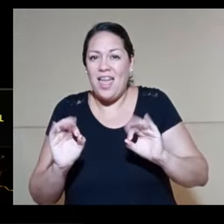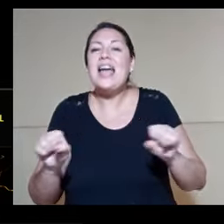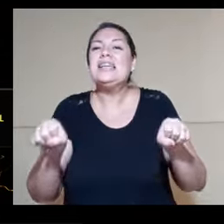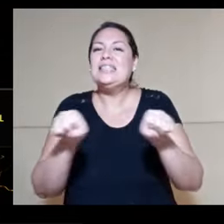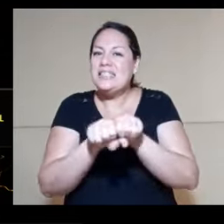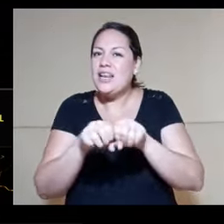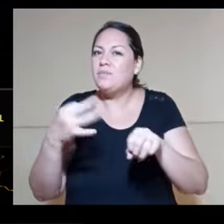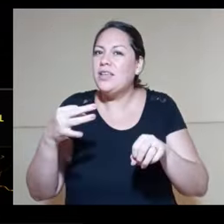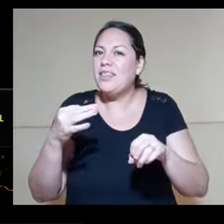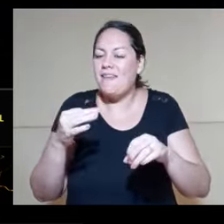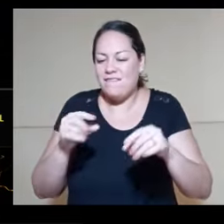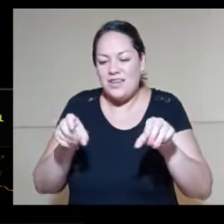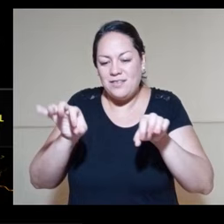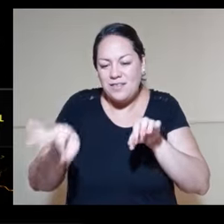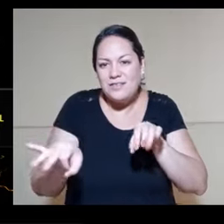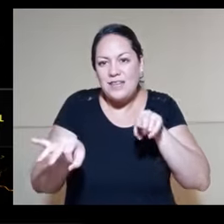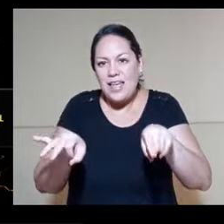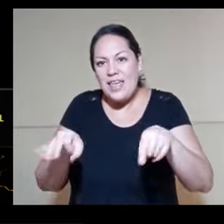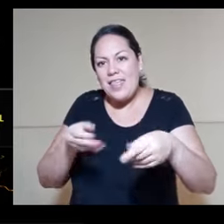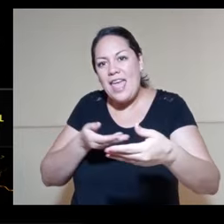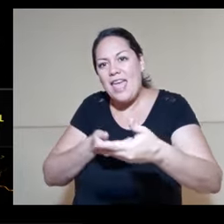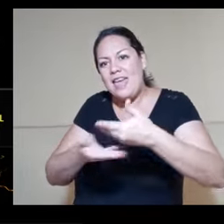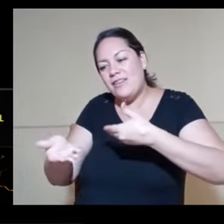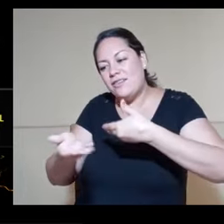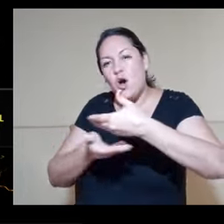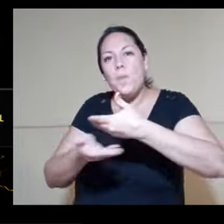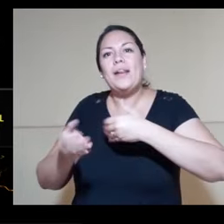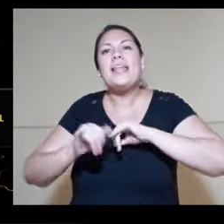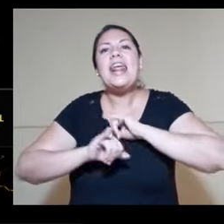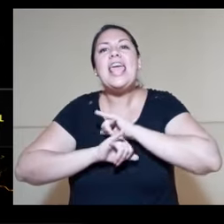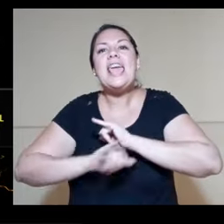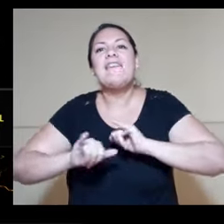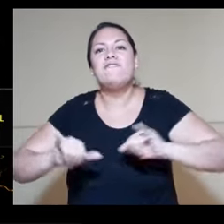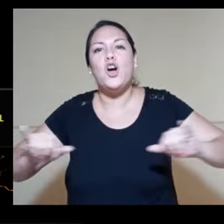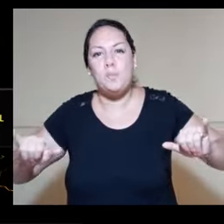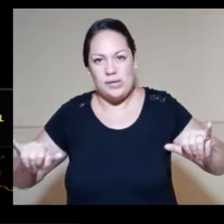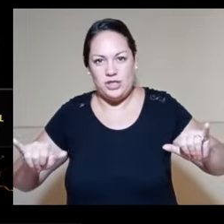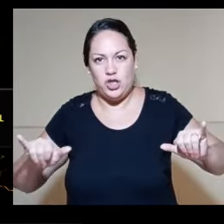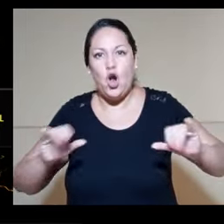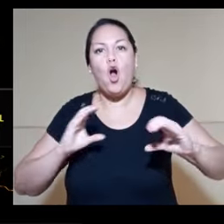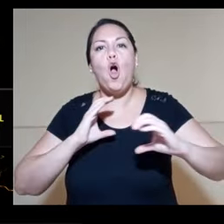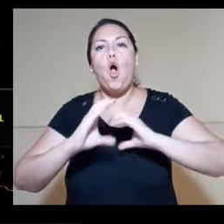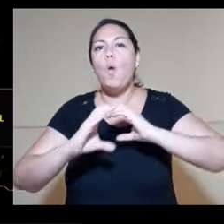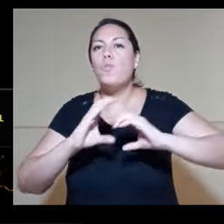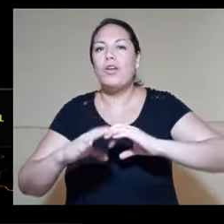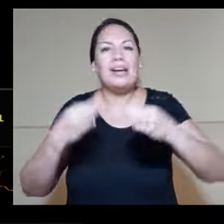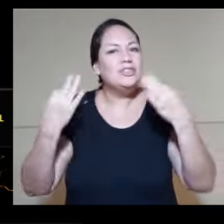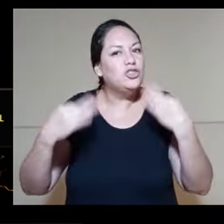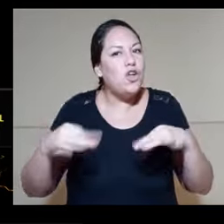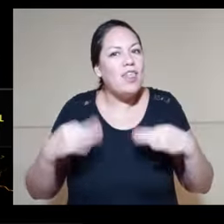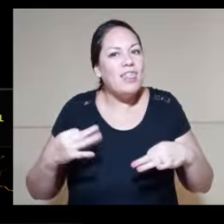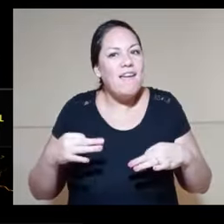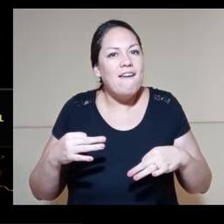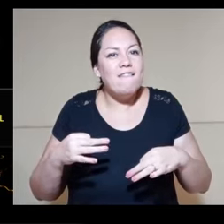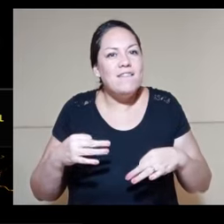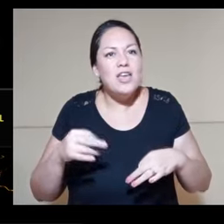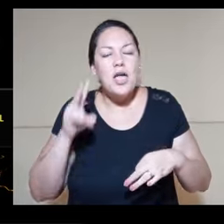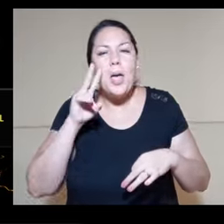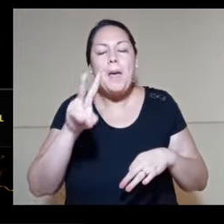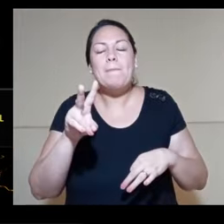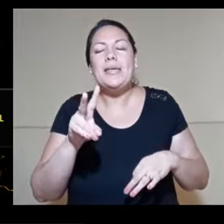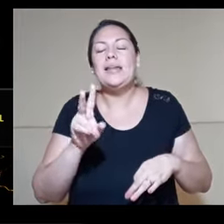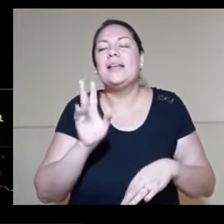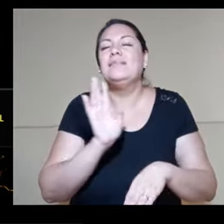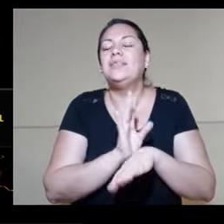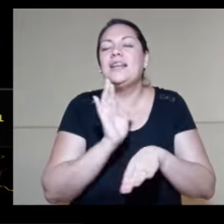no necesariamente hacer sinapsis. Para que haya sinapsis tiene que haber intercambio de información, tiene que haber una